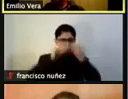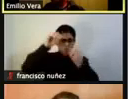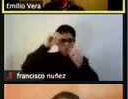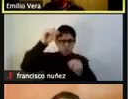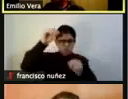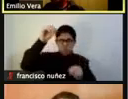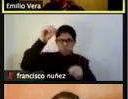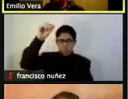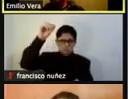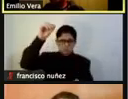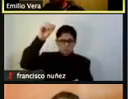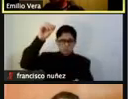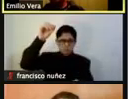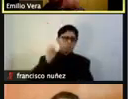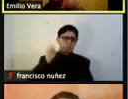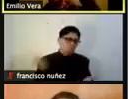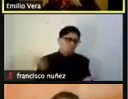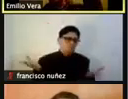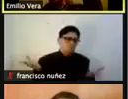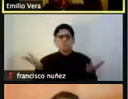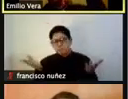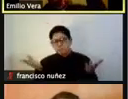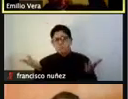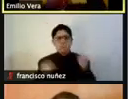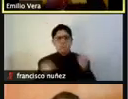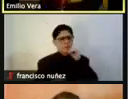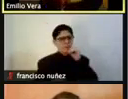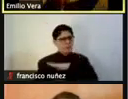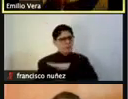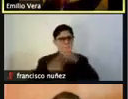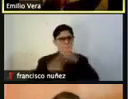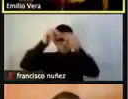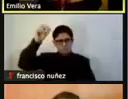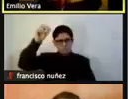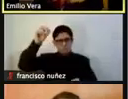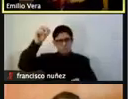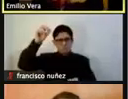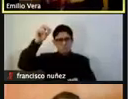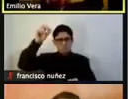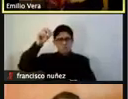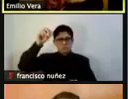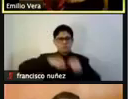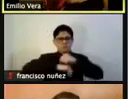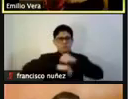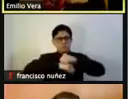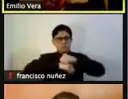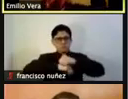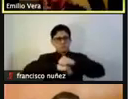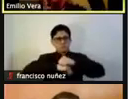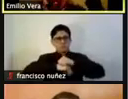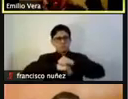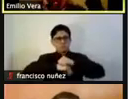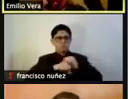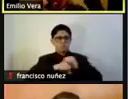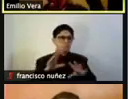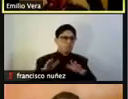esta velocidad existe esta gama de posibilidades en cuanto a rocas o tipos de rocas que